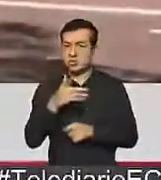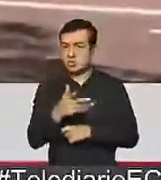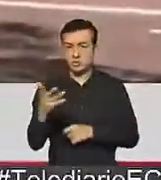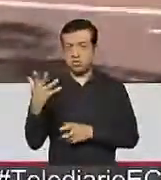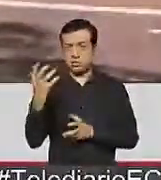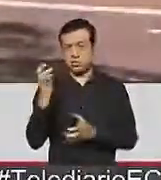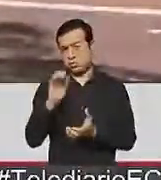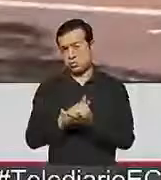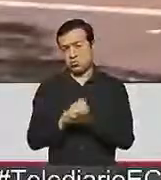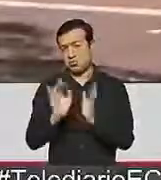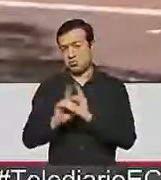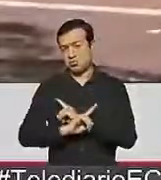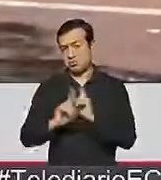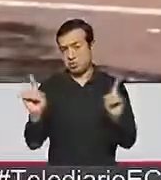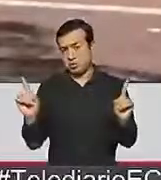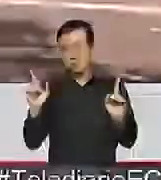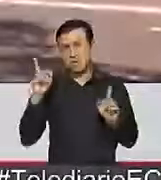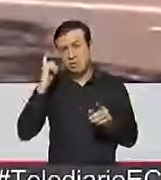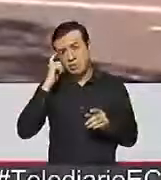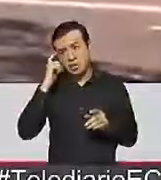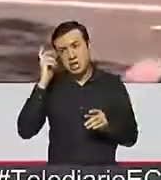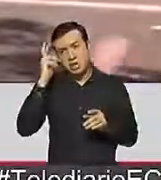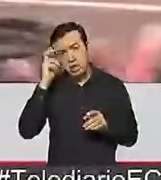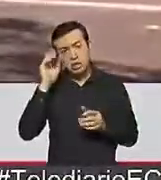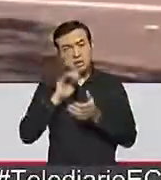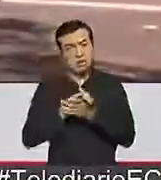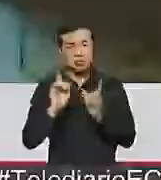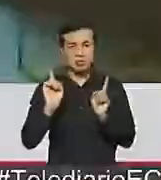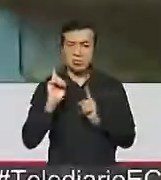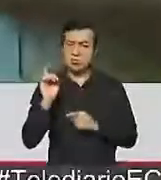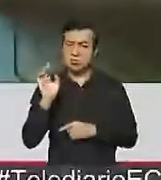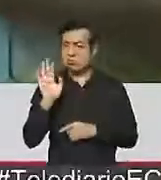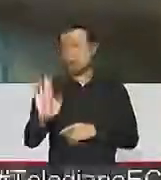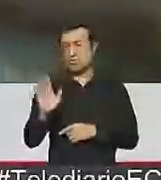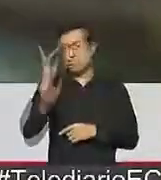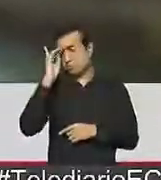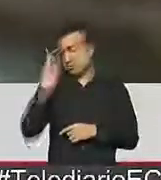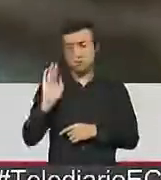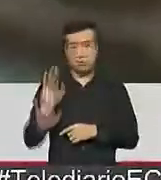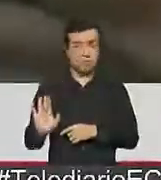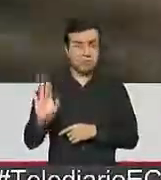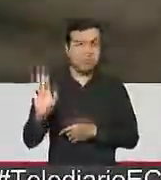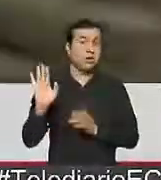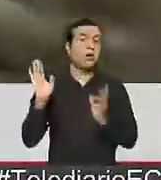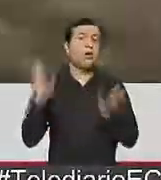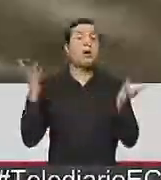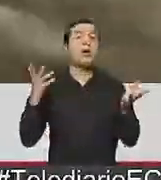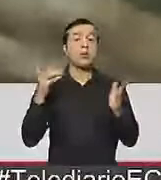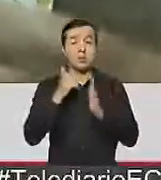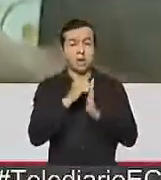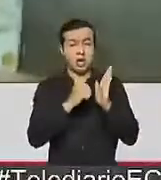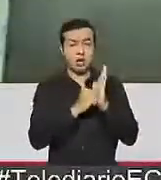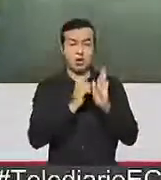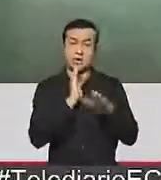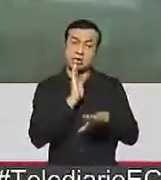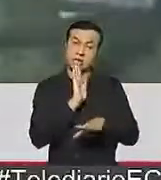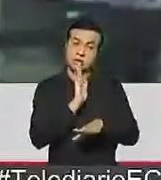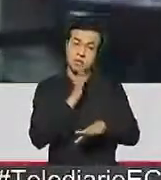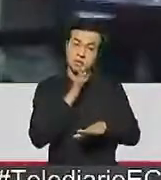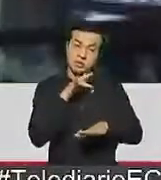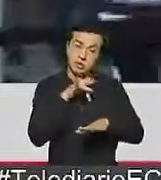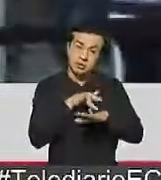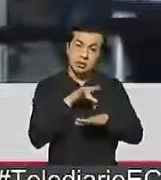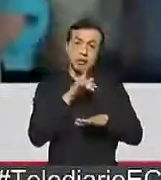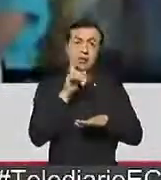no quieren casarse y que no creen en el matrimonio, y eso es totalmente legítimo. El agendamiento para el matrimonio es de acuerdo a la disponibilidad de las agencias, que puede